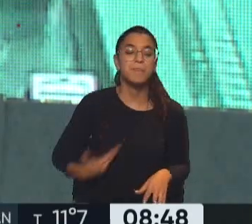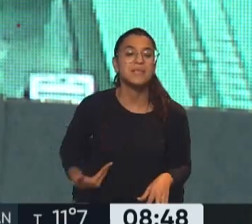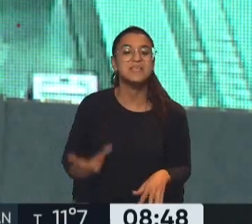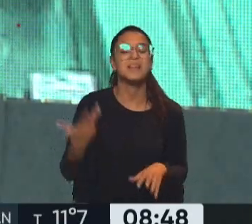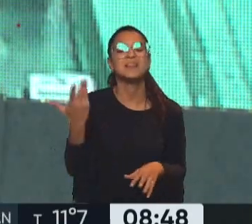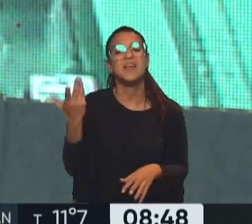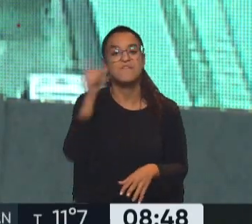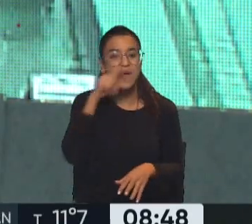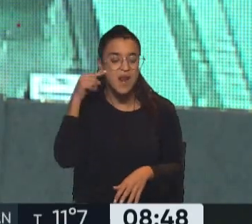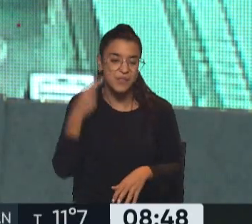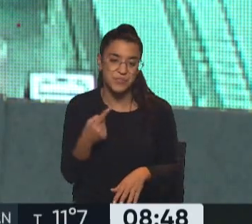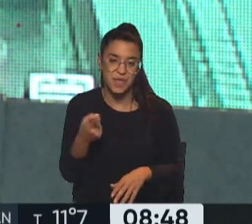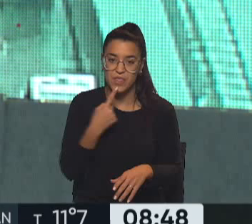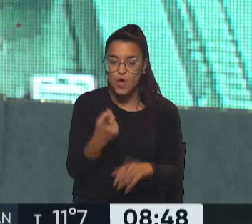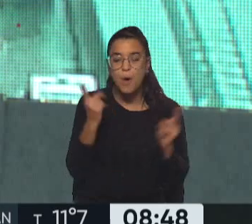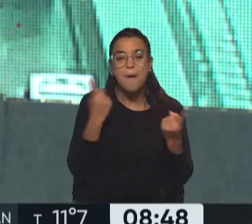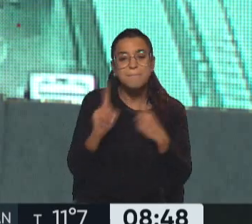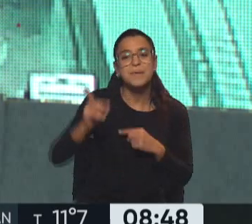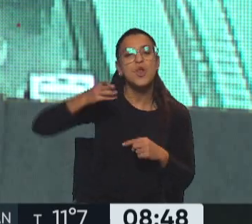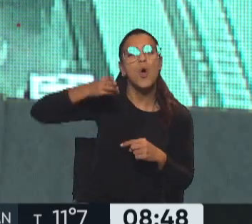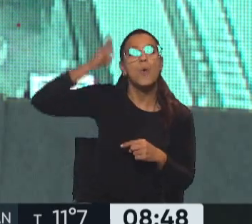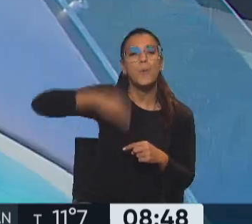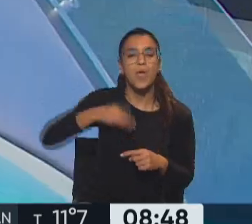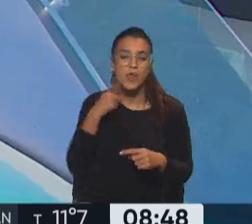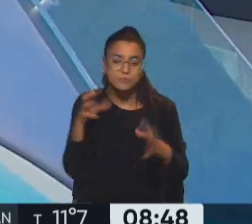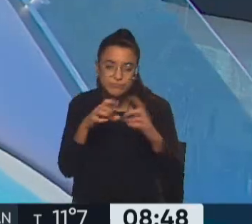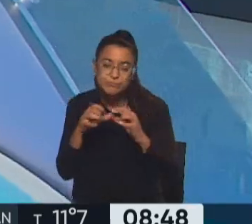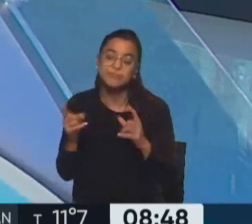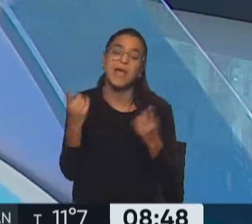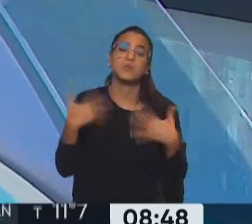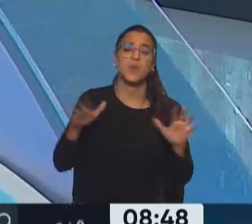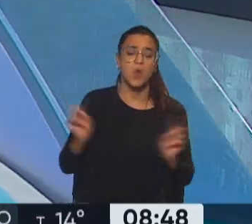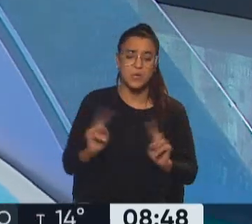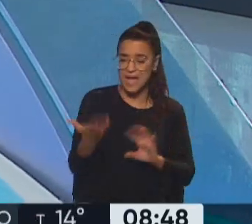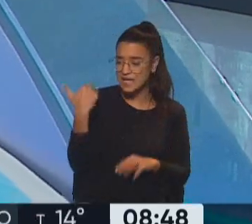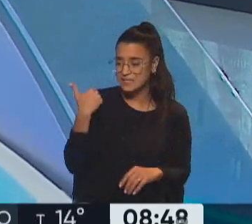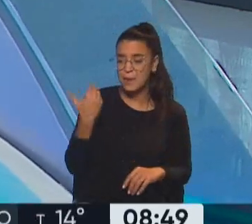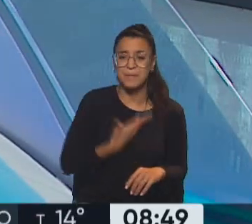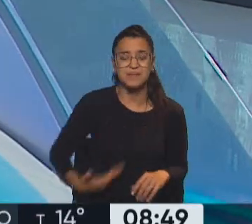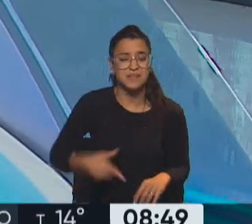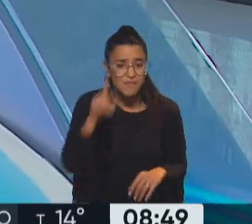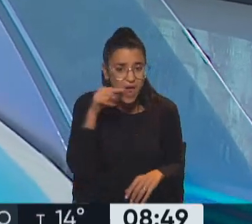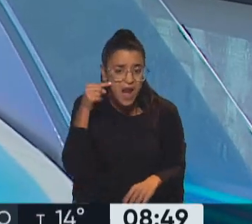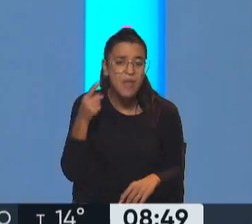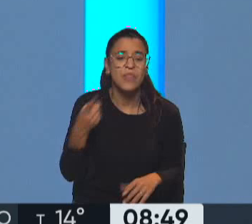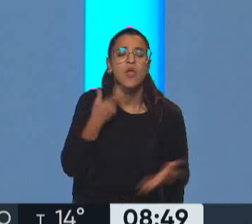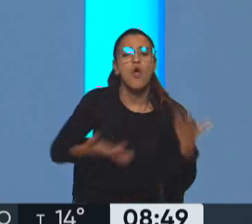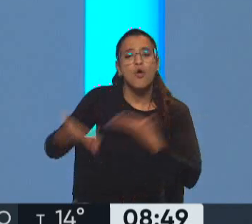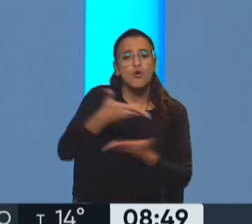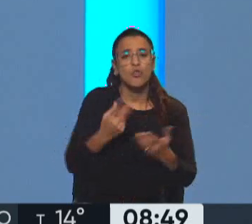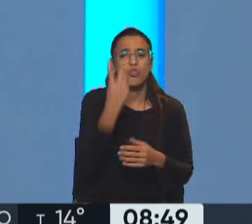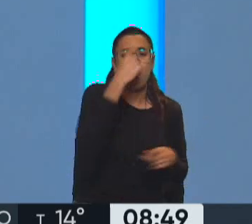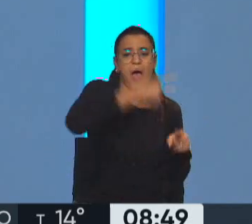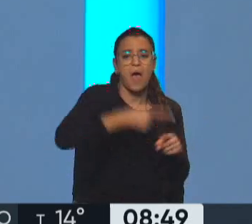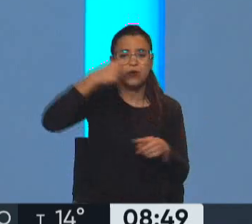fernández por eso ya analizamos el tema con ver ocurrió el 20 pero claro porque no es casualidad que ha sido el presidente alberto fernández haya compartido dos